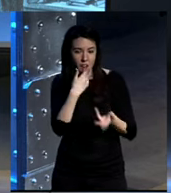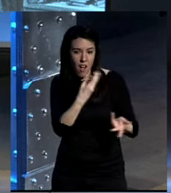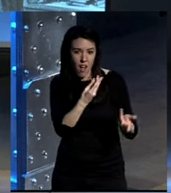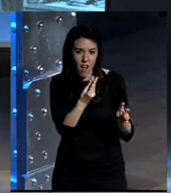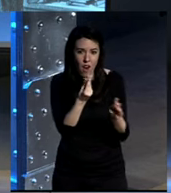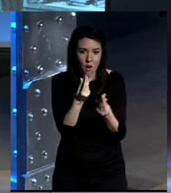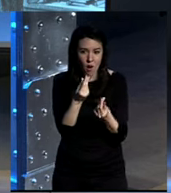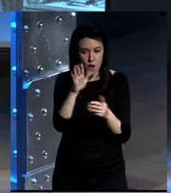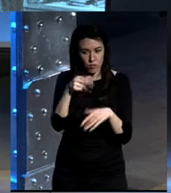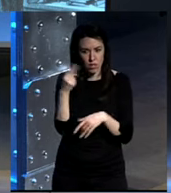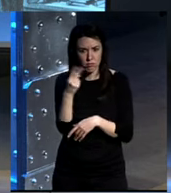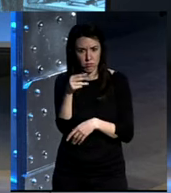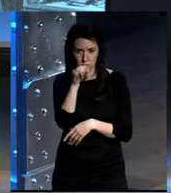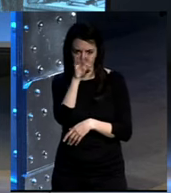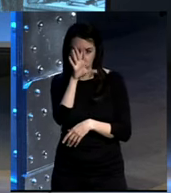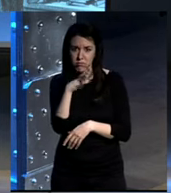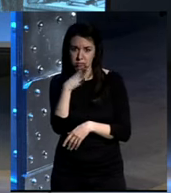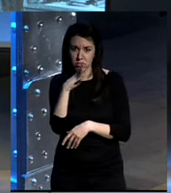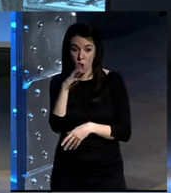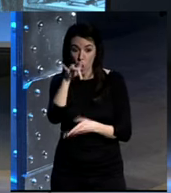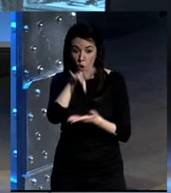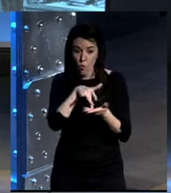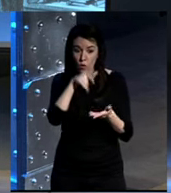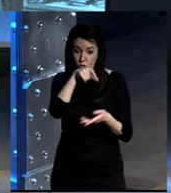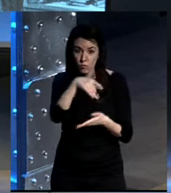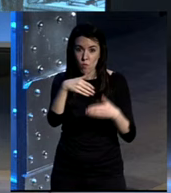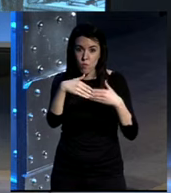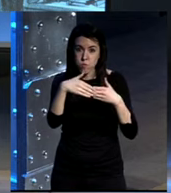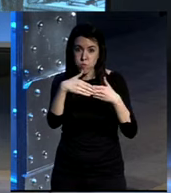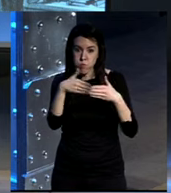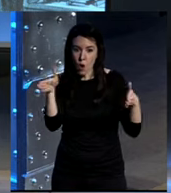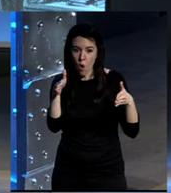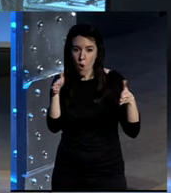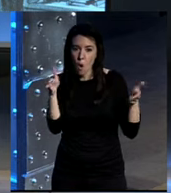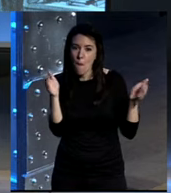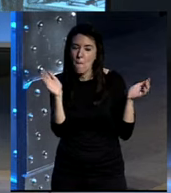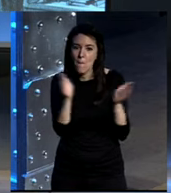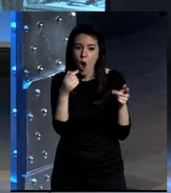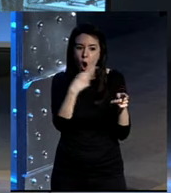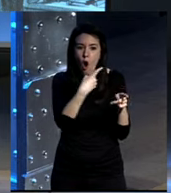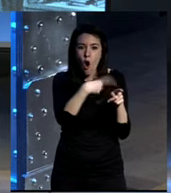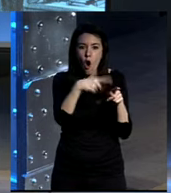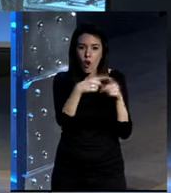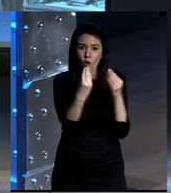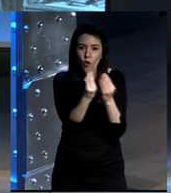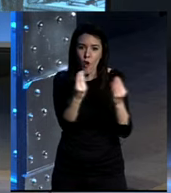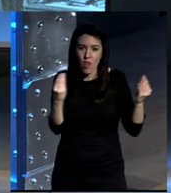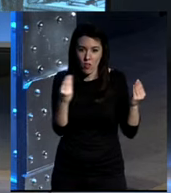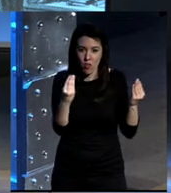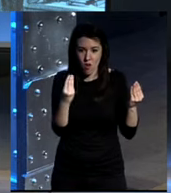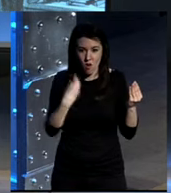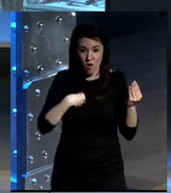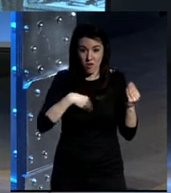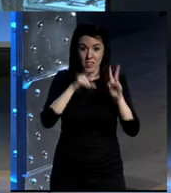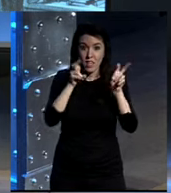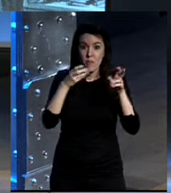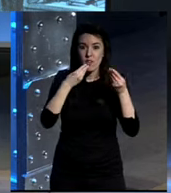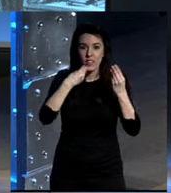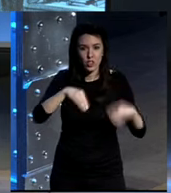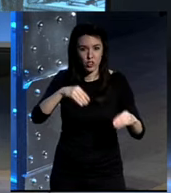debió sorprenderles mucho, y es que se iniciara una pequeña colección sobre historia de las telecomunicaciones. Yo